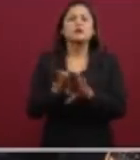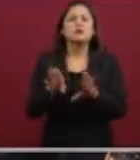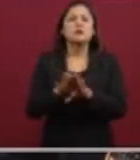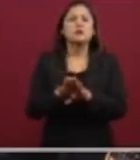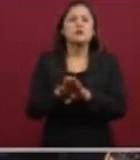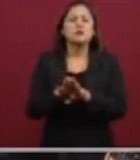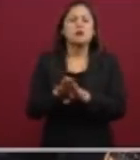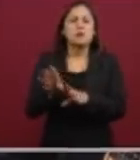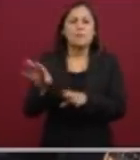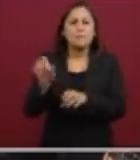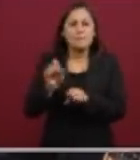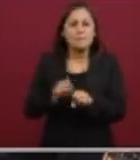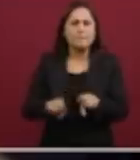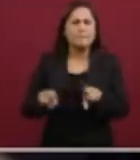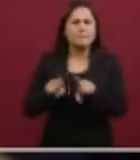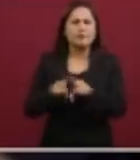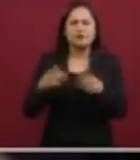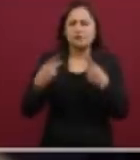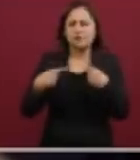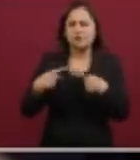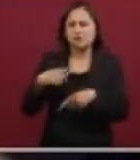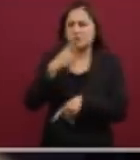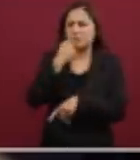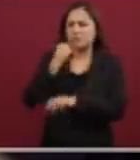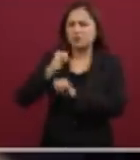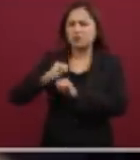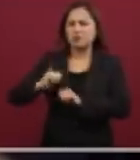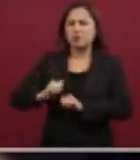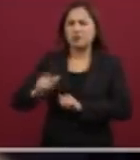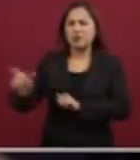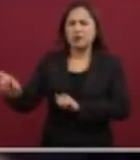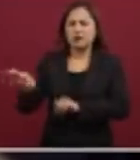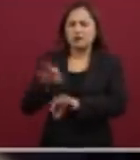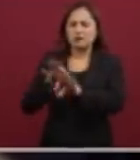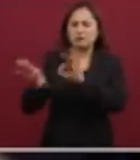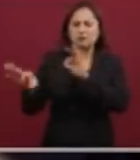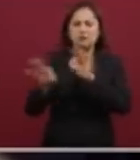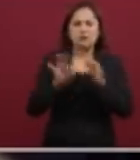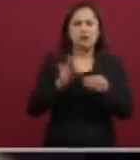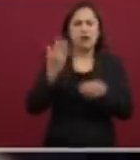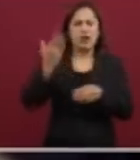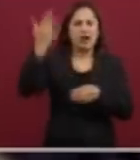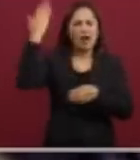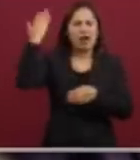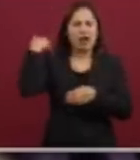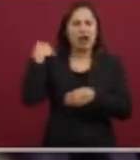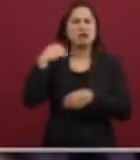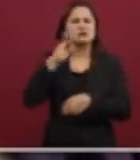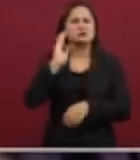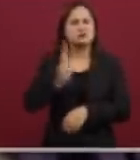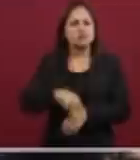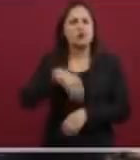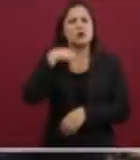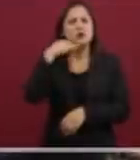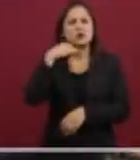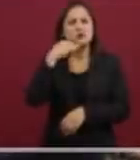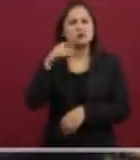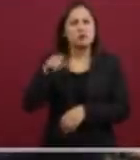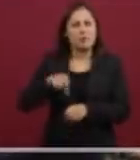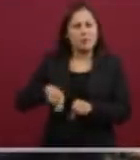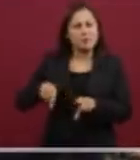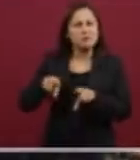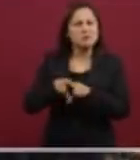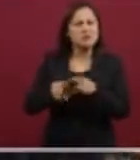policíacos que antes permitieron la inseguridad por la corrupción, ahora la combatan? ¿Cómo acabar con los